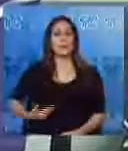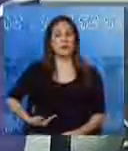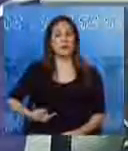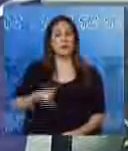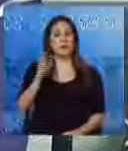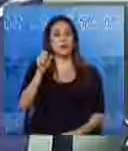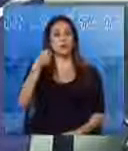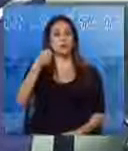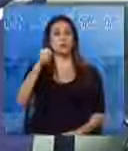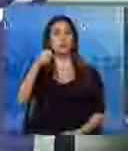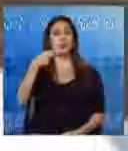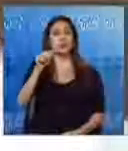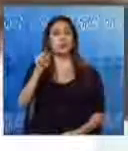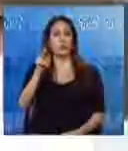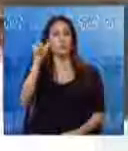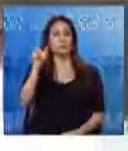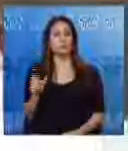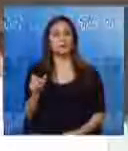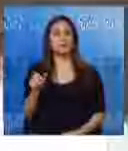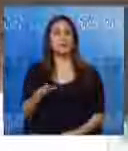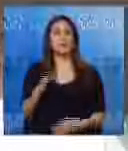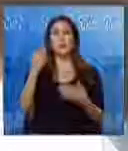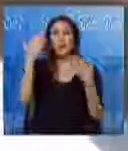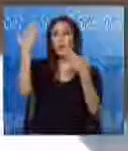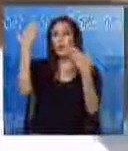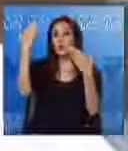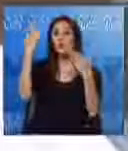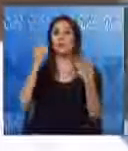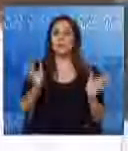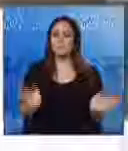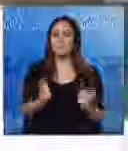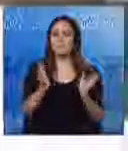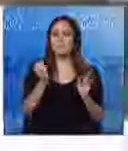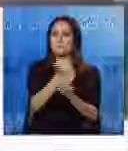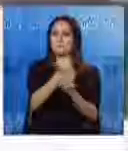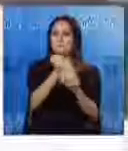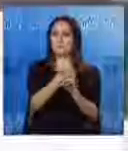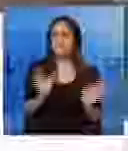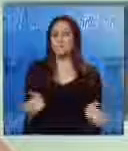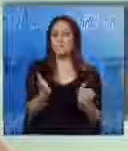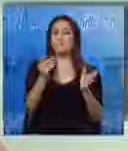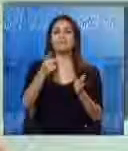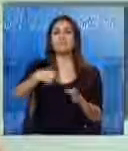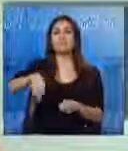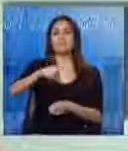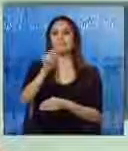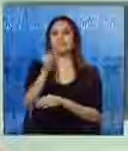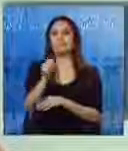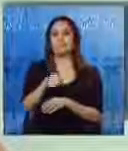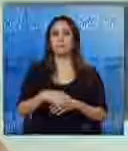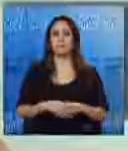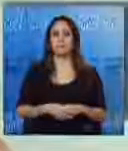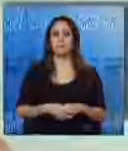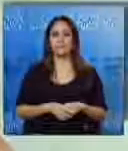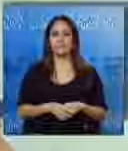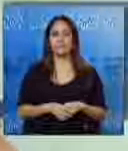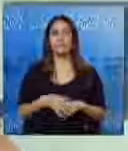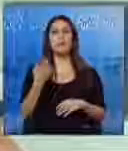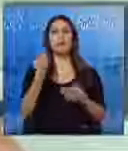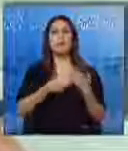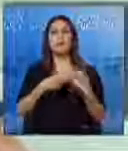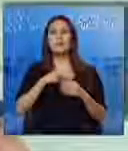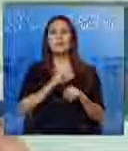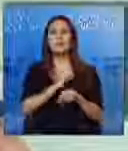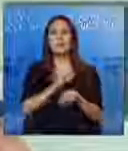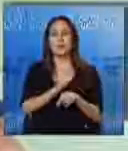Organización Shuar del Ecuador, señaló que los políticos impulsan la violencia a través de su pueblo indígena. Lo que están haciendo es pescar a río revuelto,